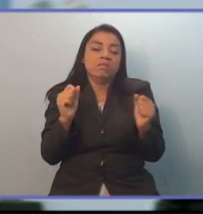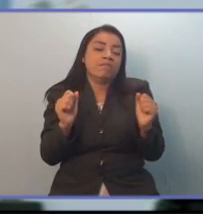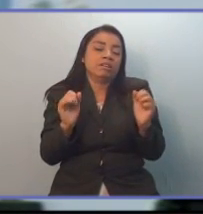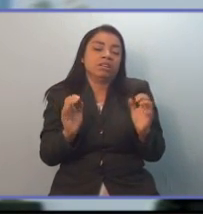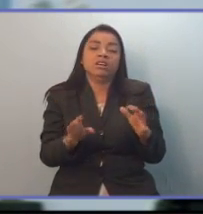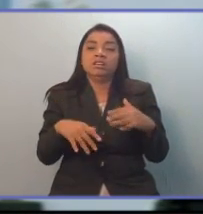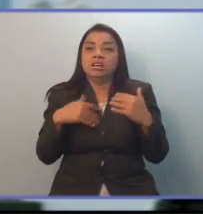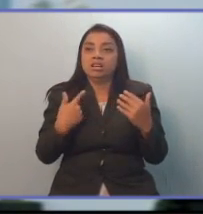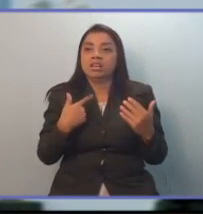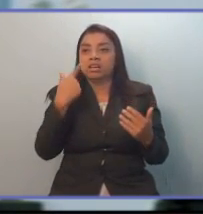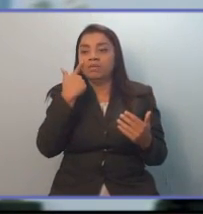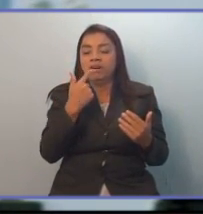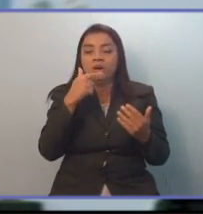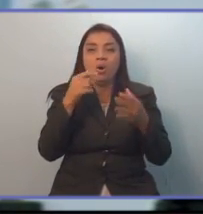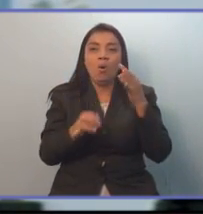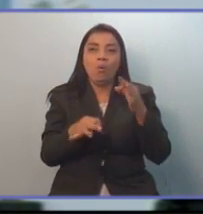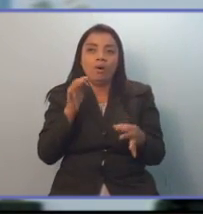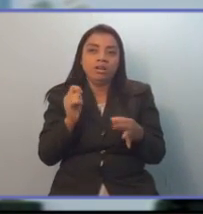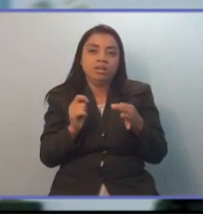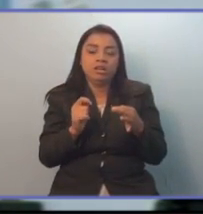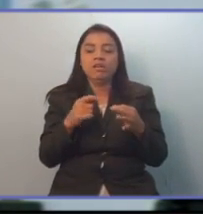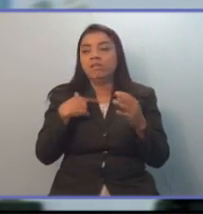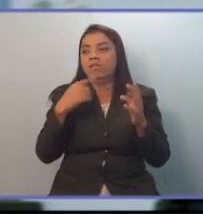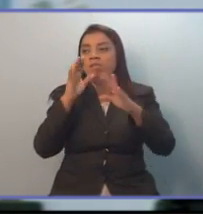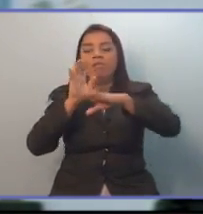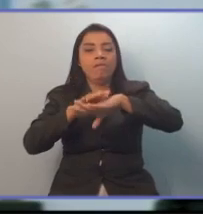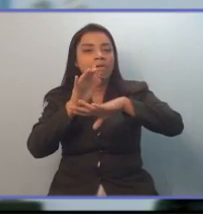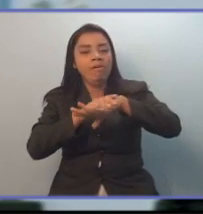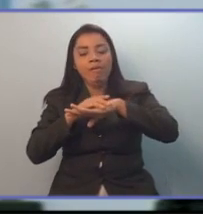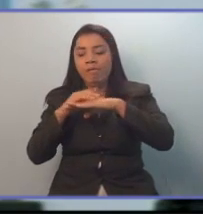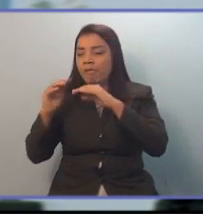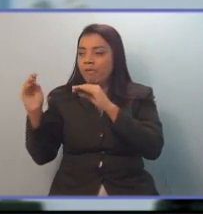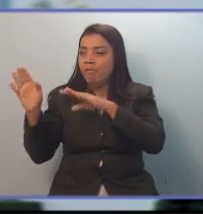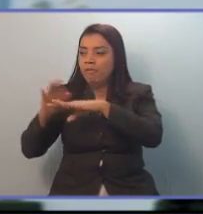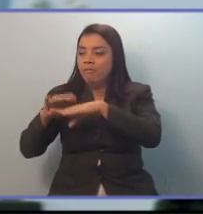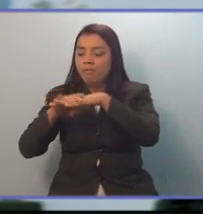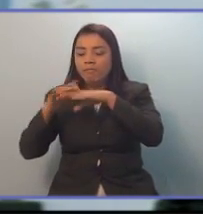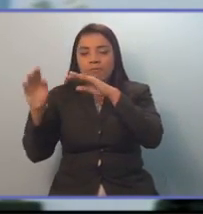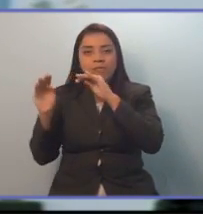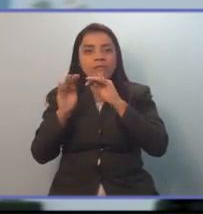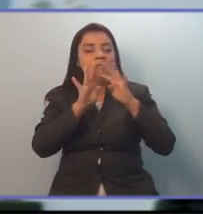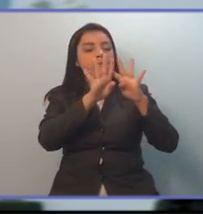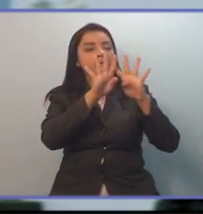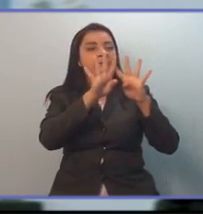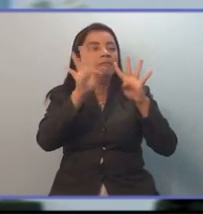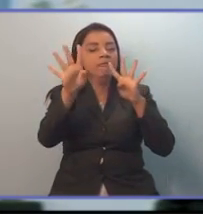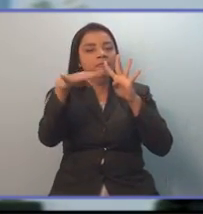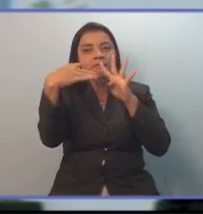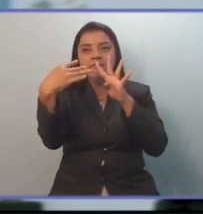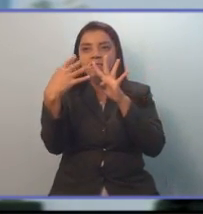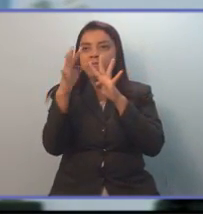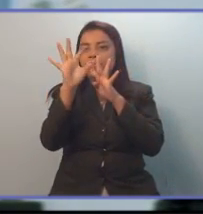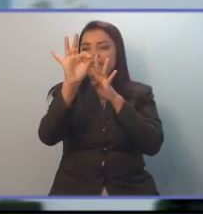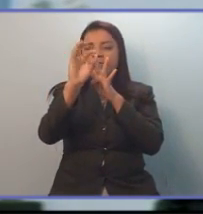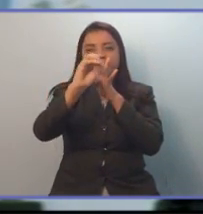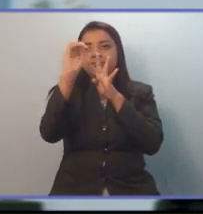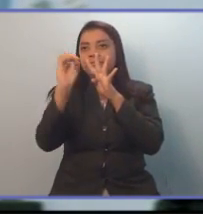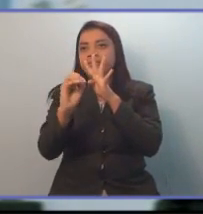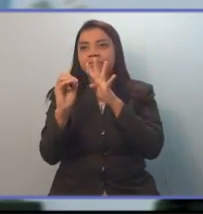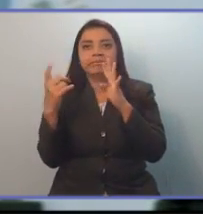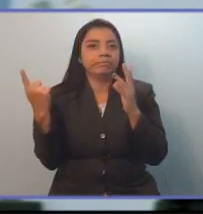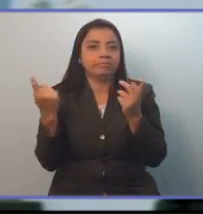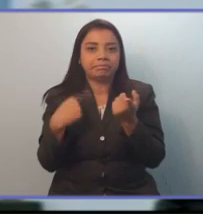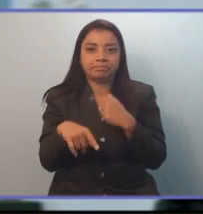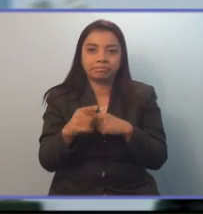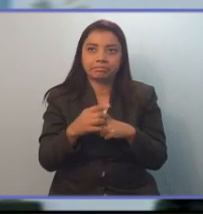que seguirles un juicio en libertad y convocarlos a una vista pública, a la cual lo más seguro en un 90% no van a comparecer